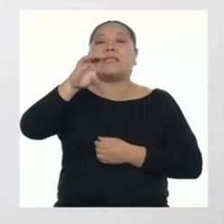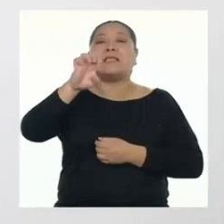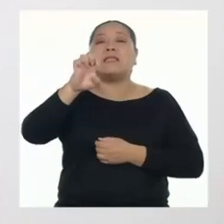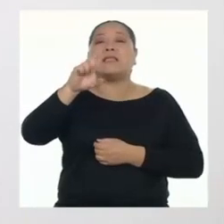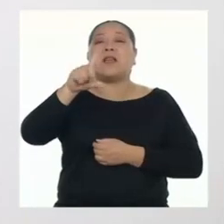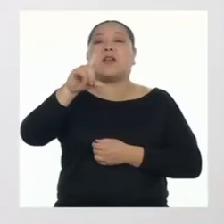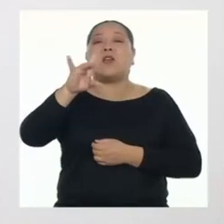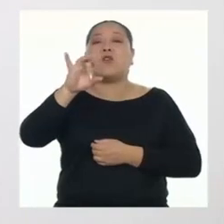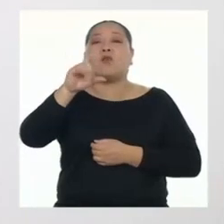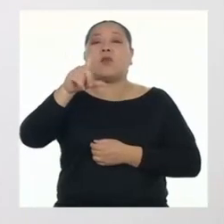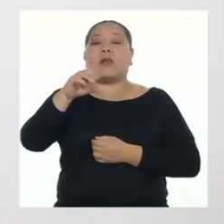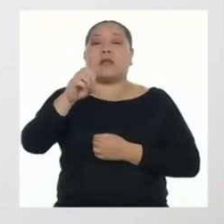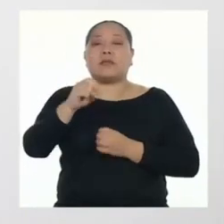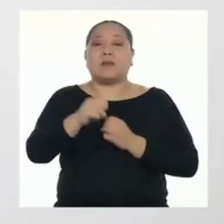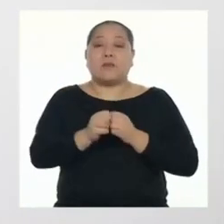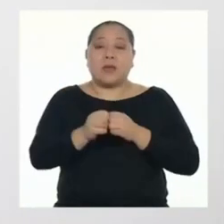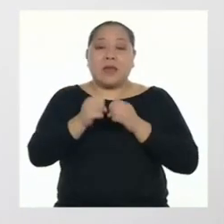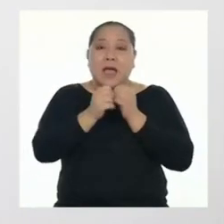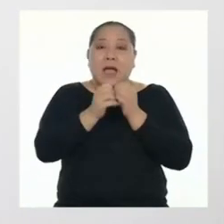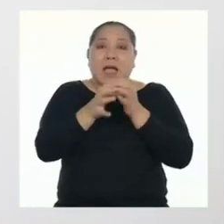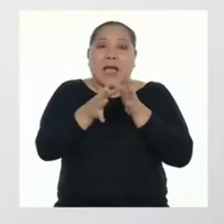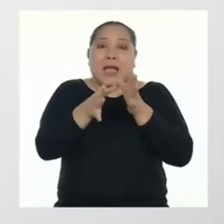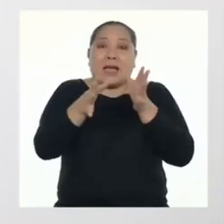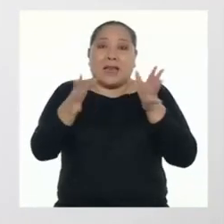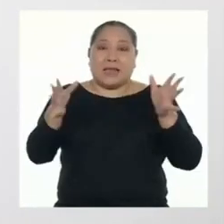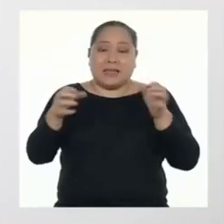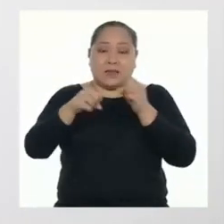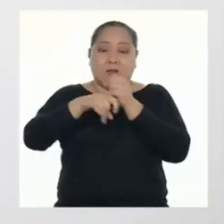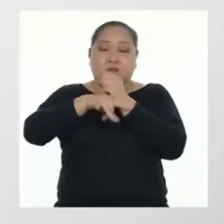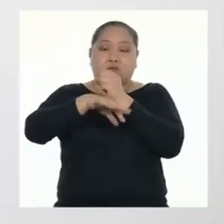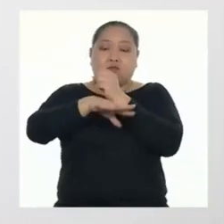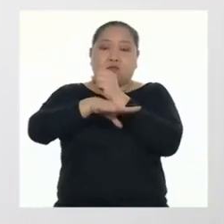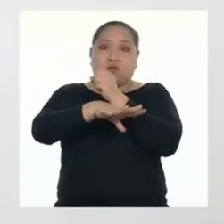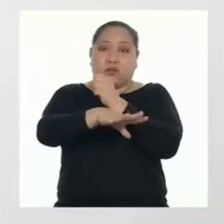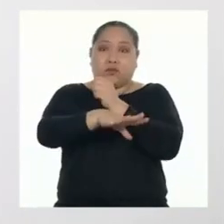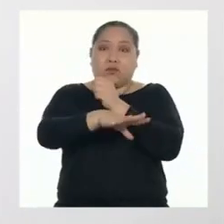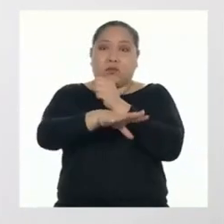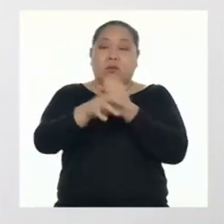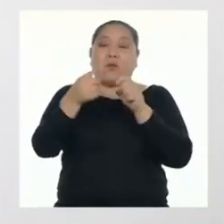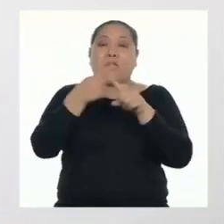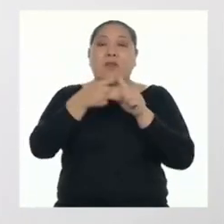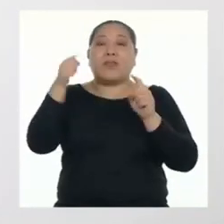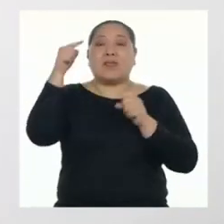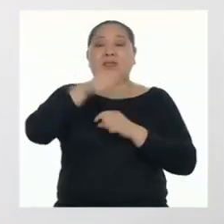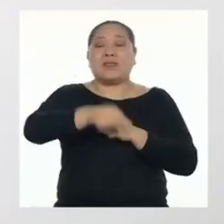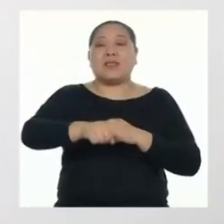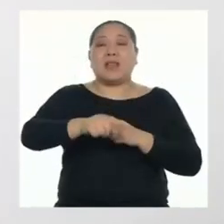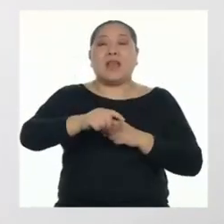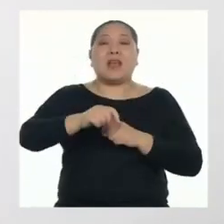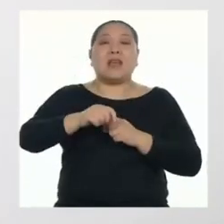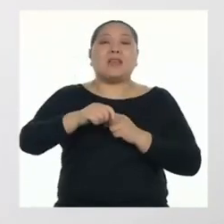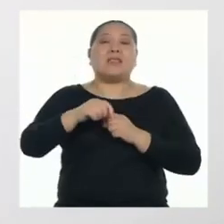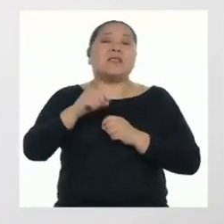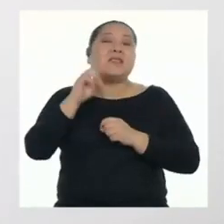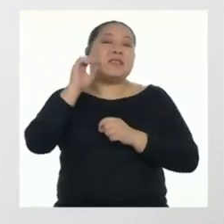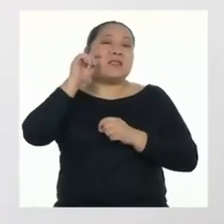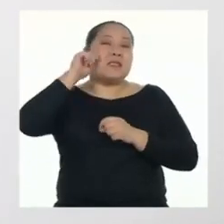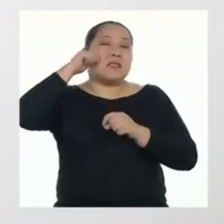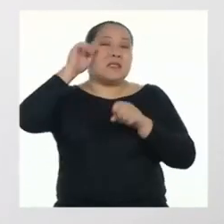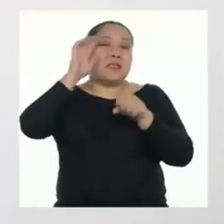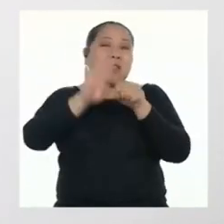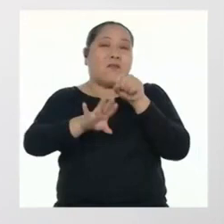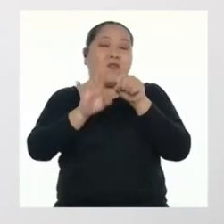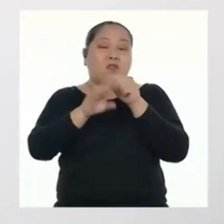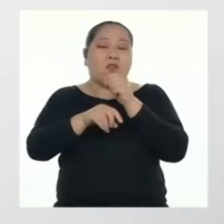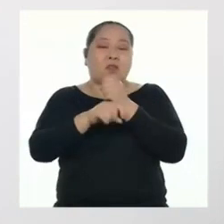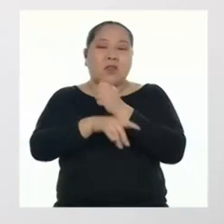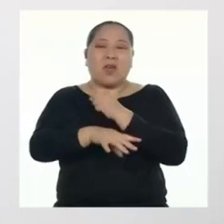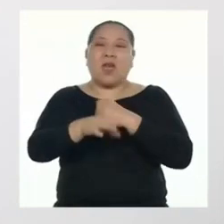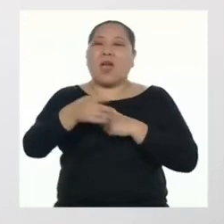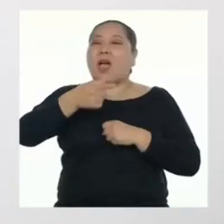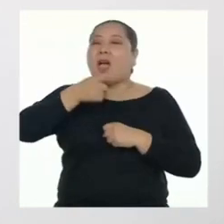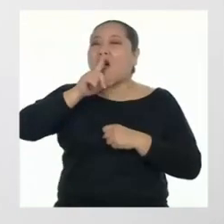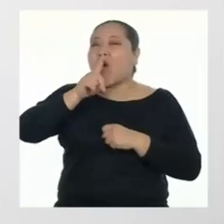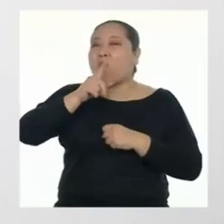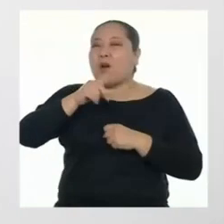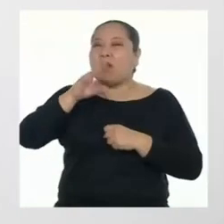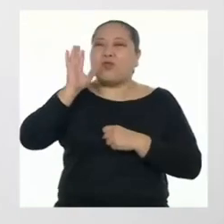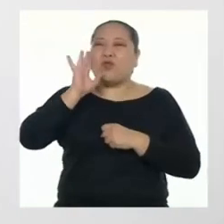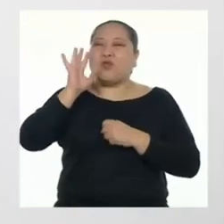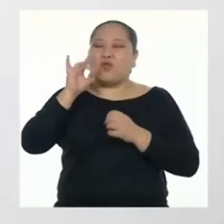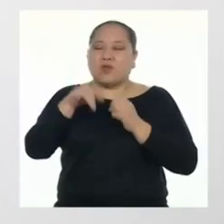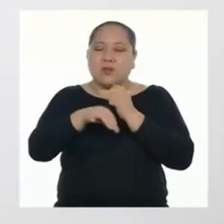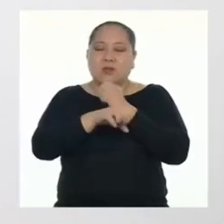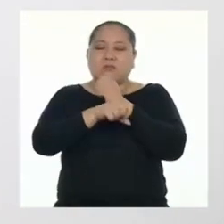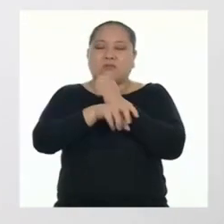se dividen para crecer. Y cuando esta raíz de la cebolla está expuesta a la presencia de sustancias tóxicas como el agua